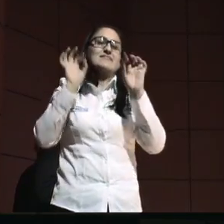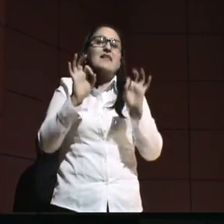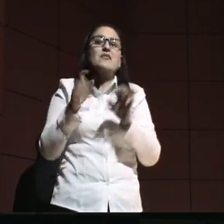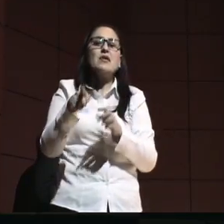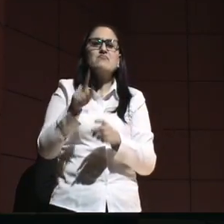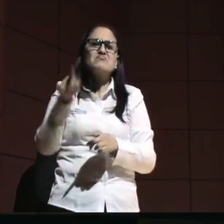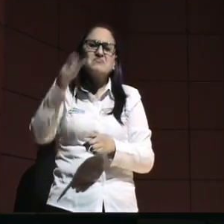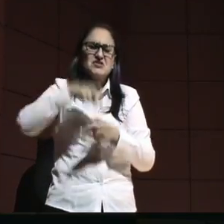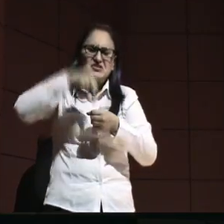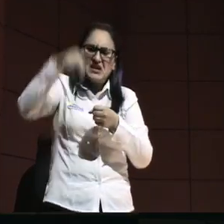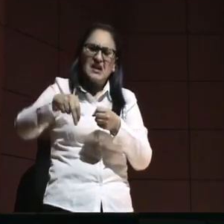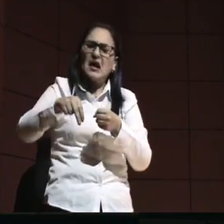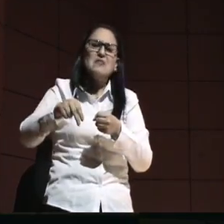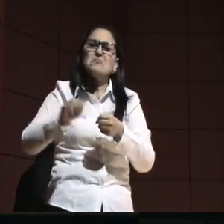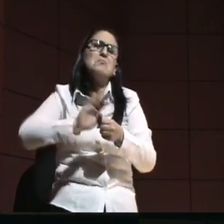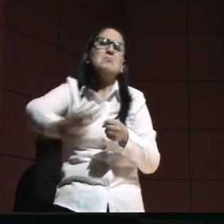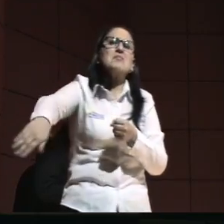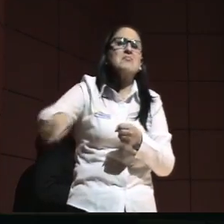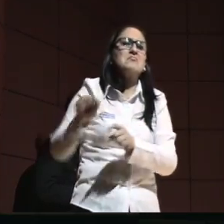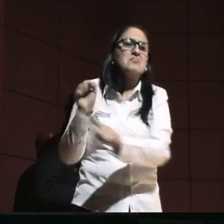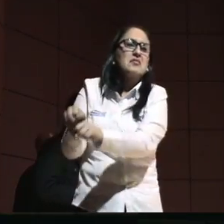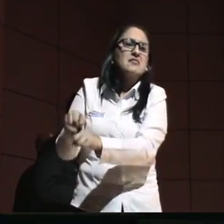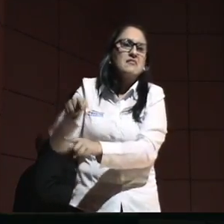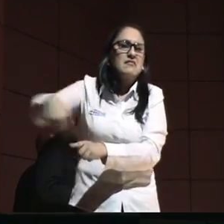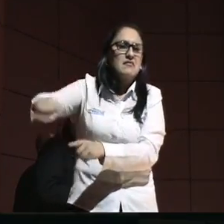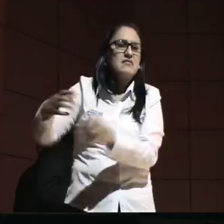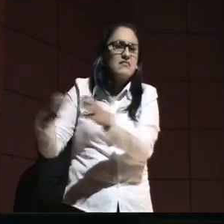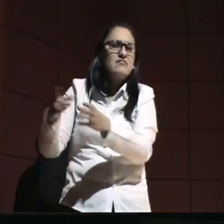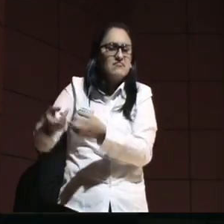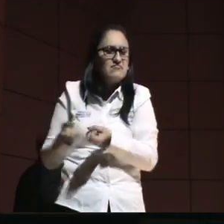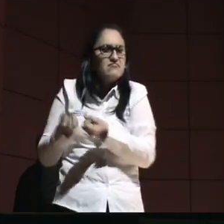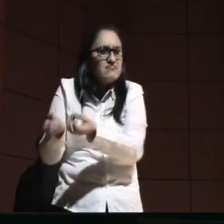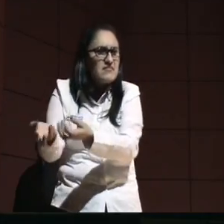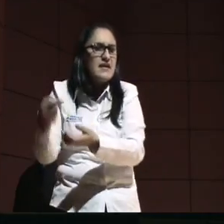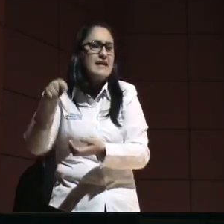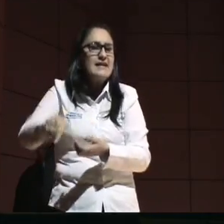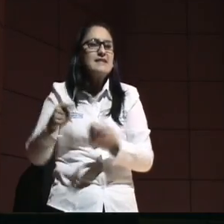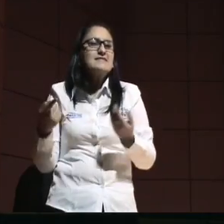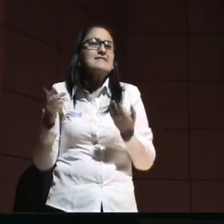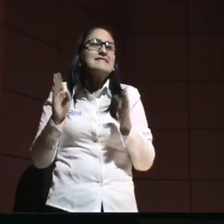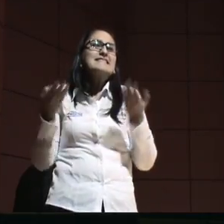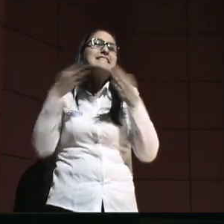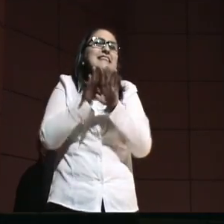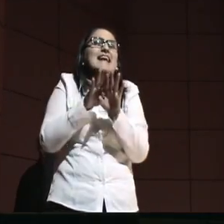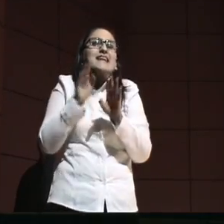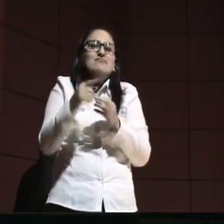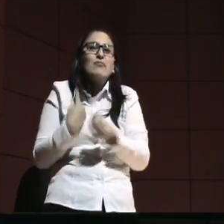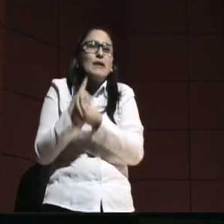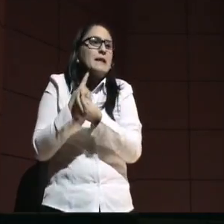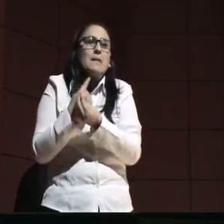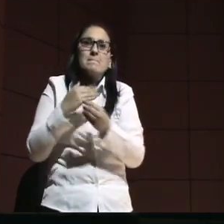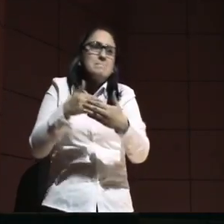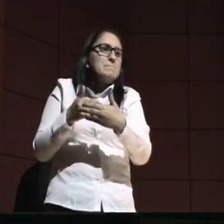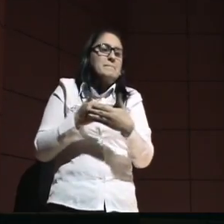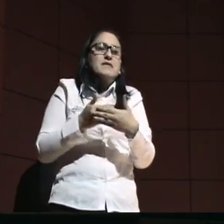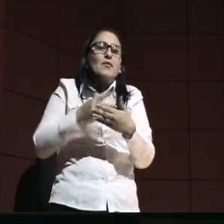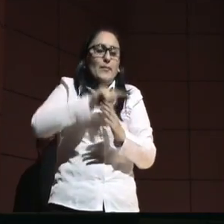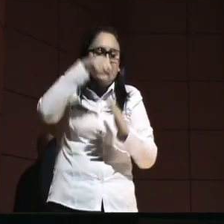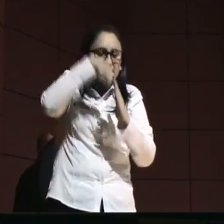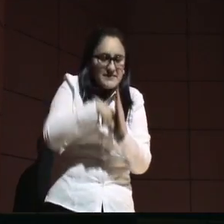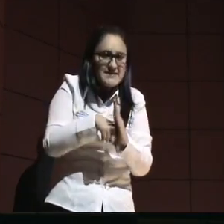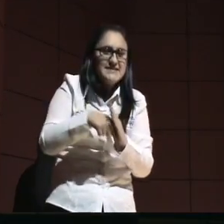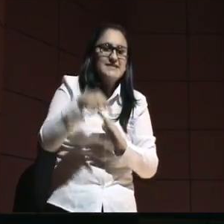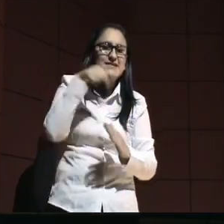despojarlos de su ciudadanía, fomentando el cierre de los espacios políticos, la profundización